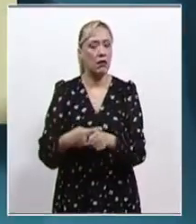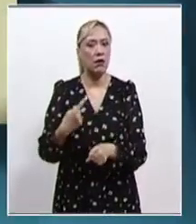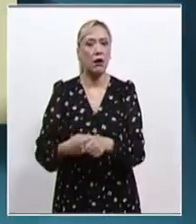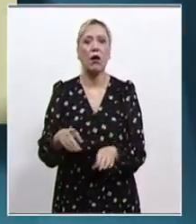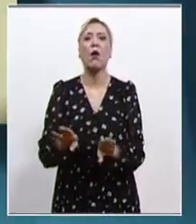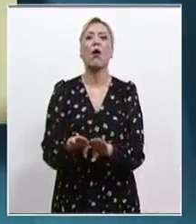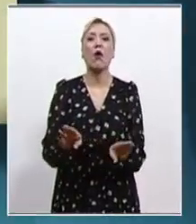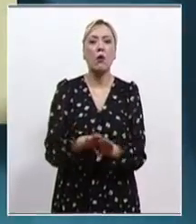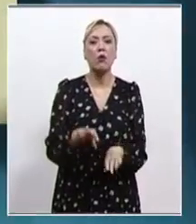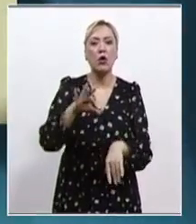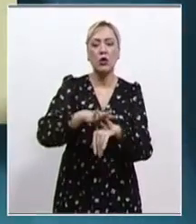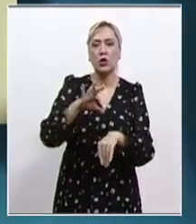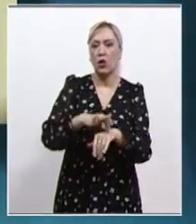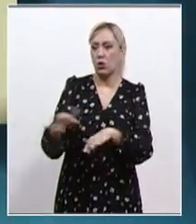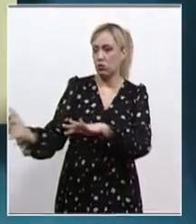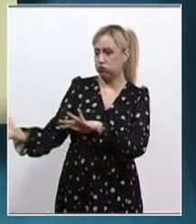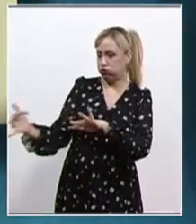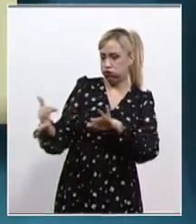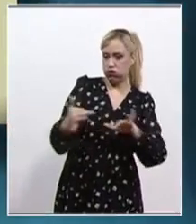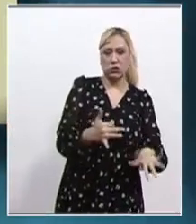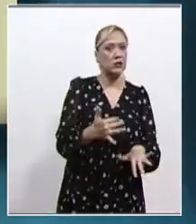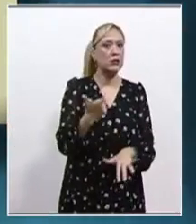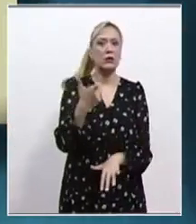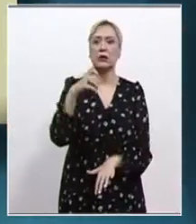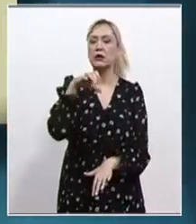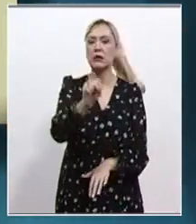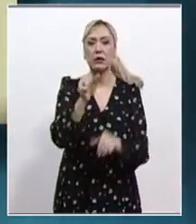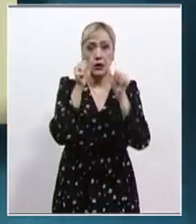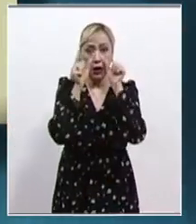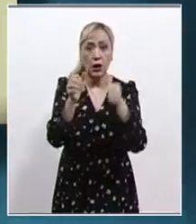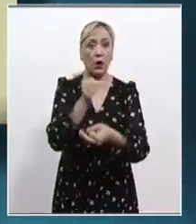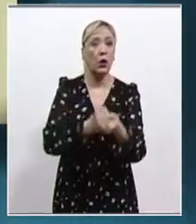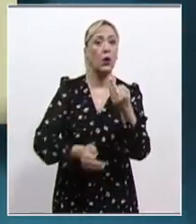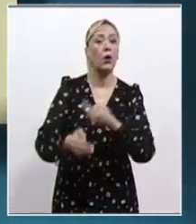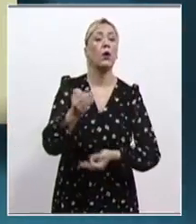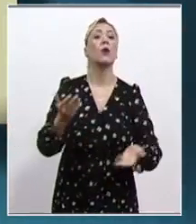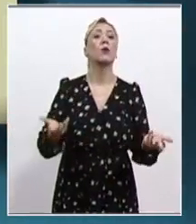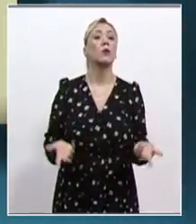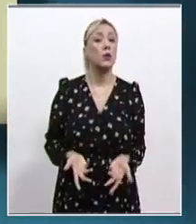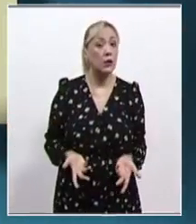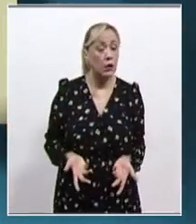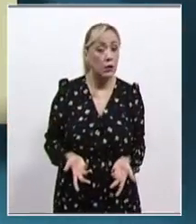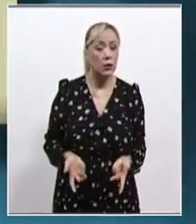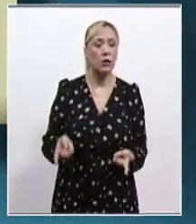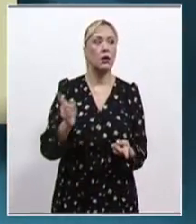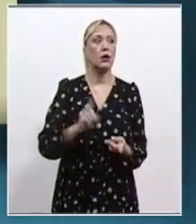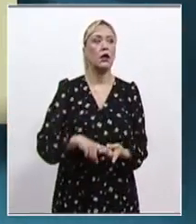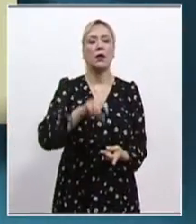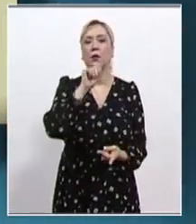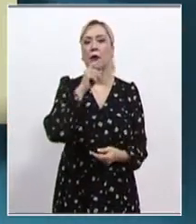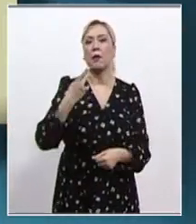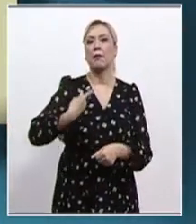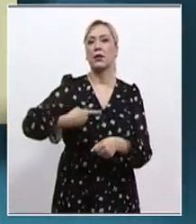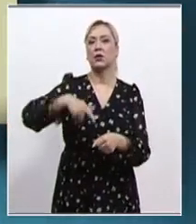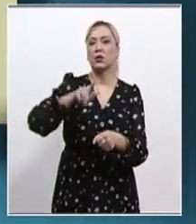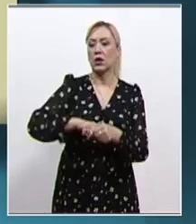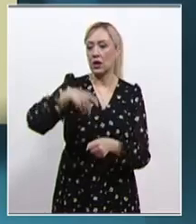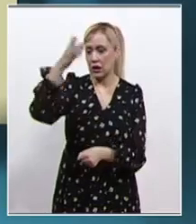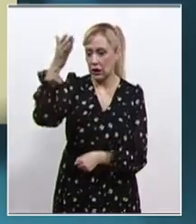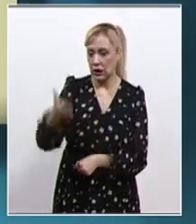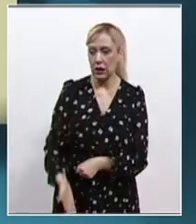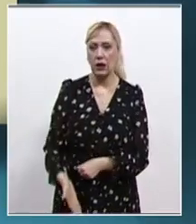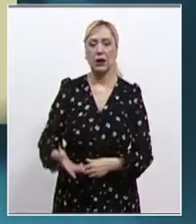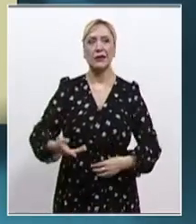Hay una serie de cosas ahí que no solo tienen que ver con cuestiones médicas, sino también con cuestiones económicas y personales que tenemos